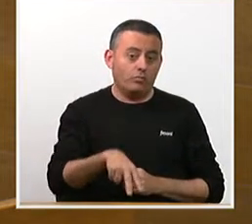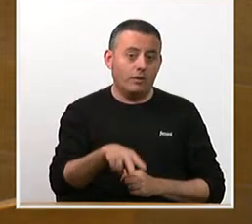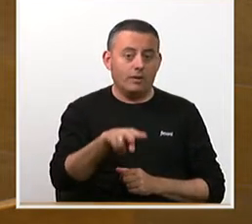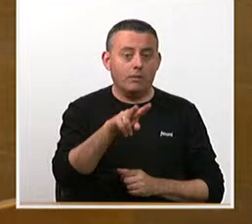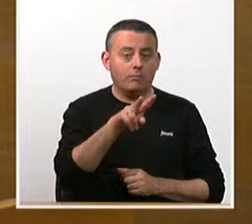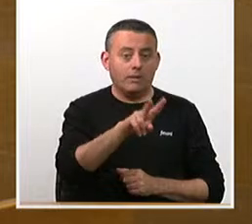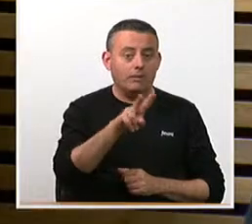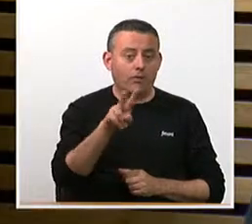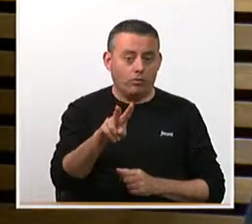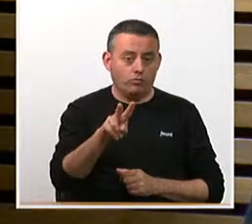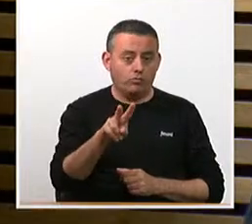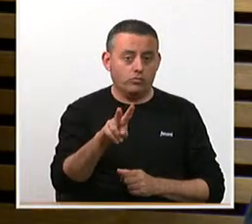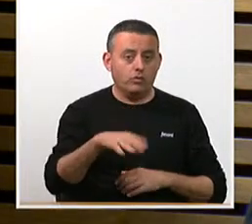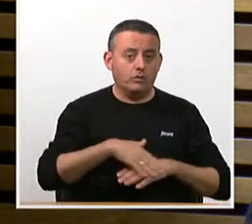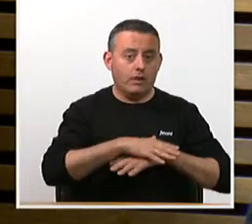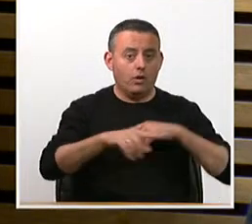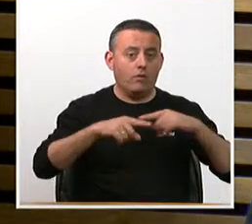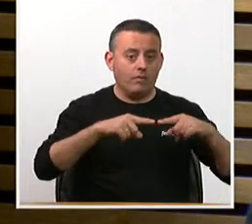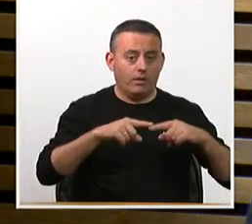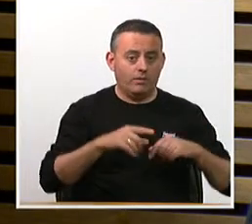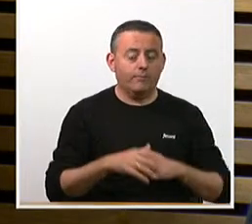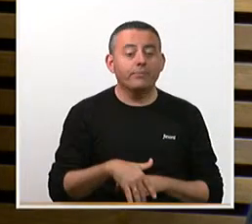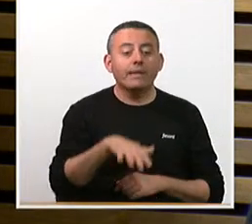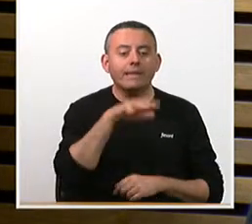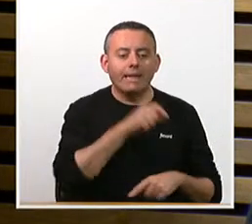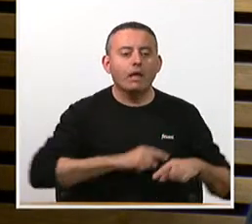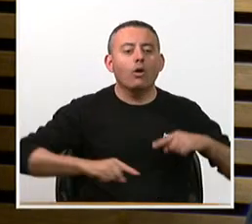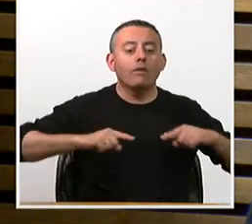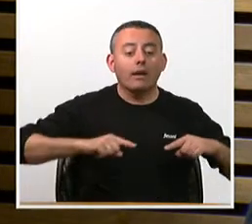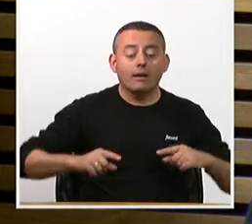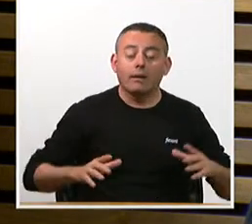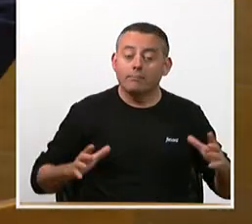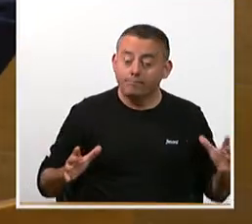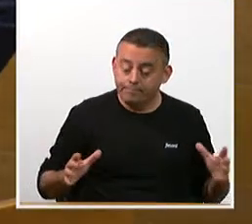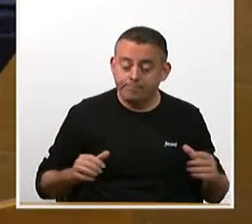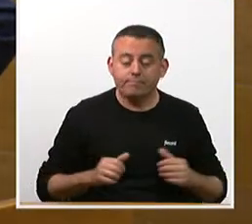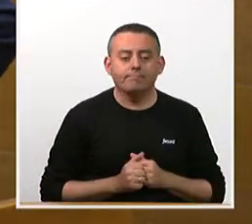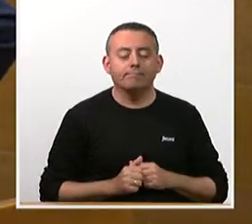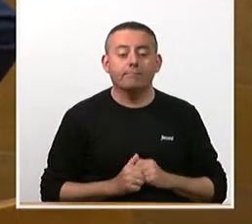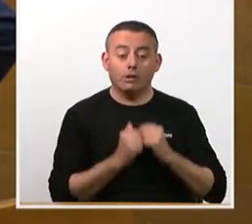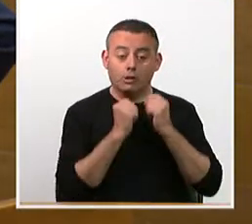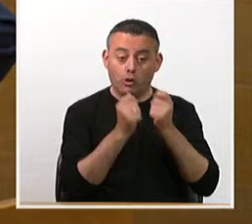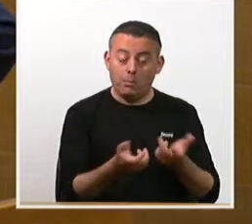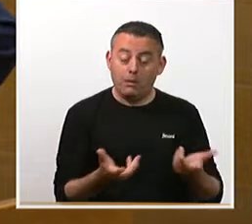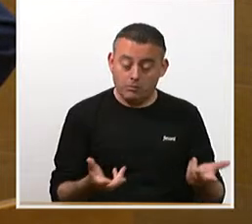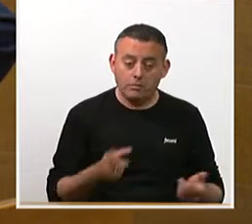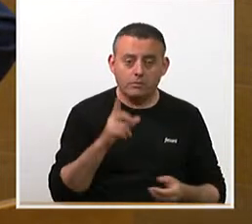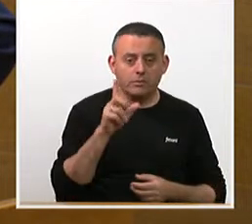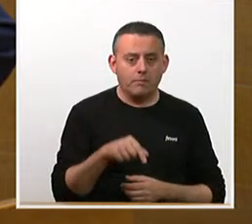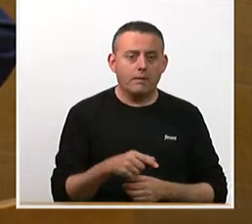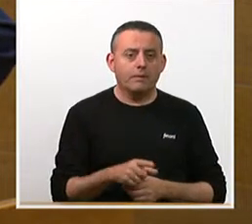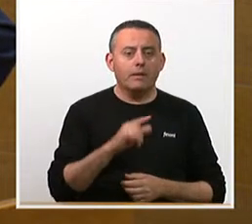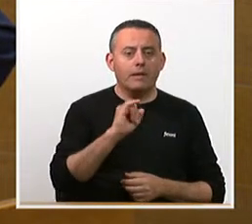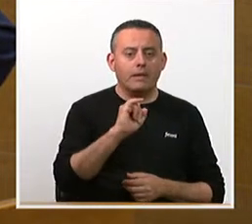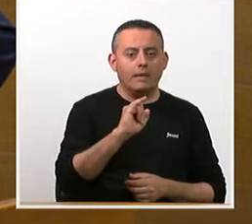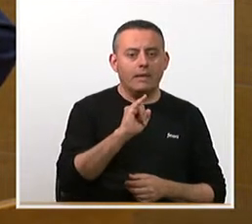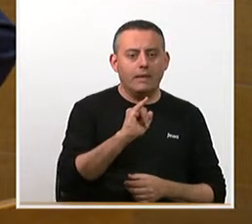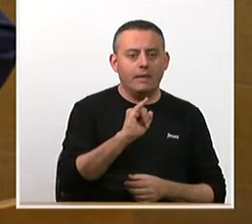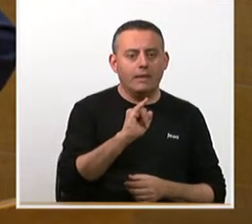2022 No lo sé eh Es miembro del alto consejo consultivo en imas deí de la